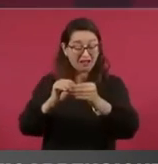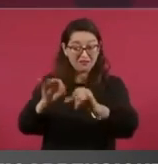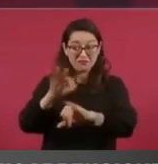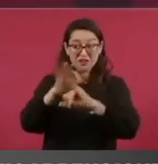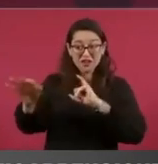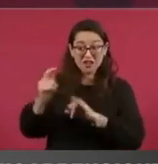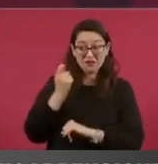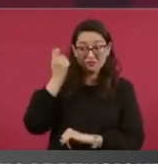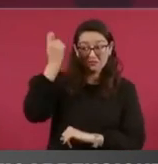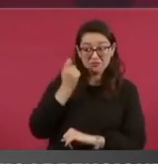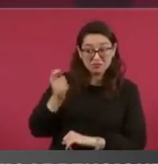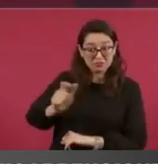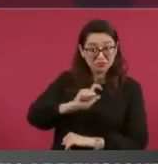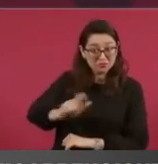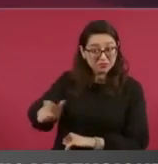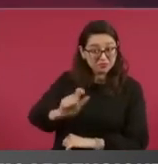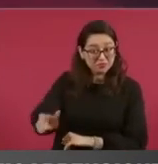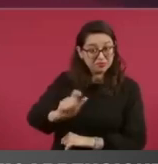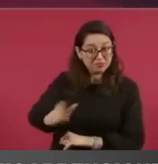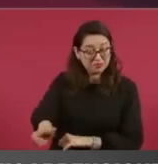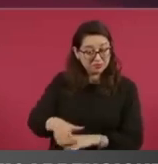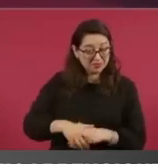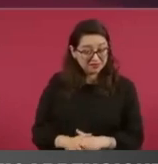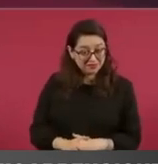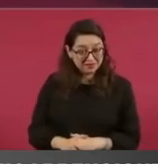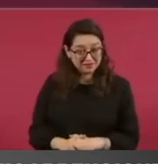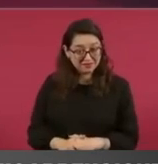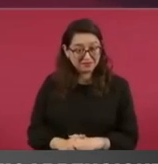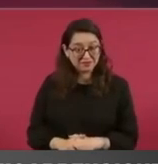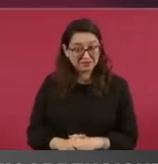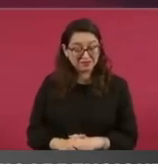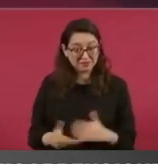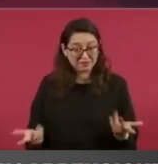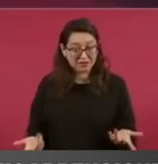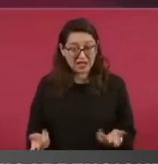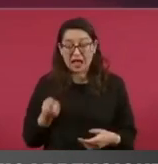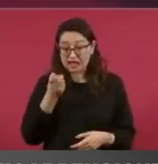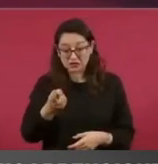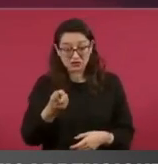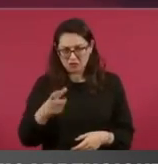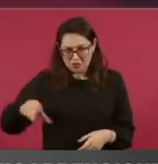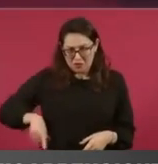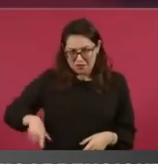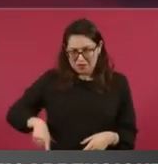y de un solo golpe al sector empresarial, tiene que entrar el gobierno,